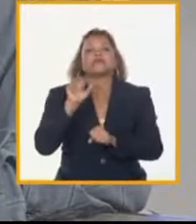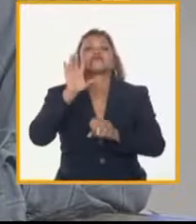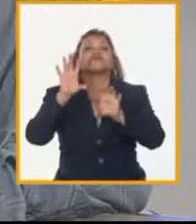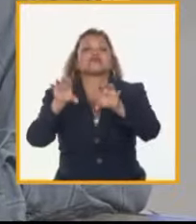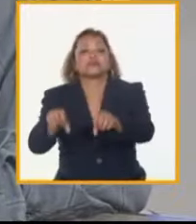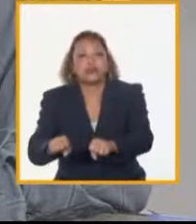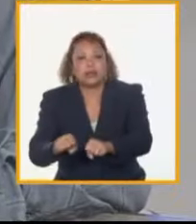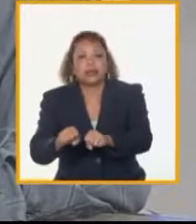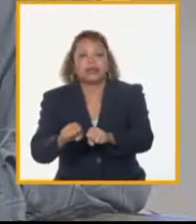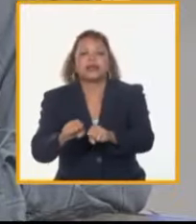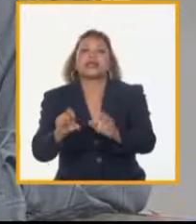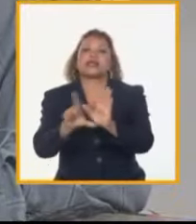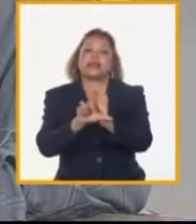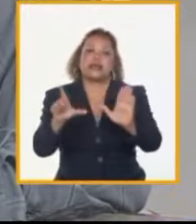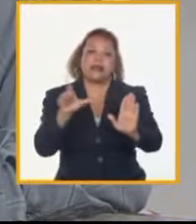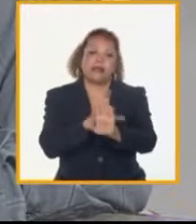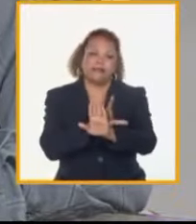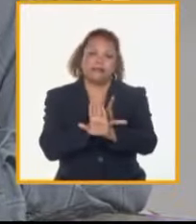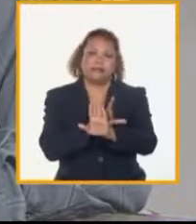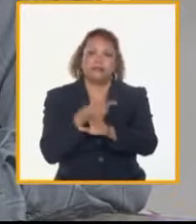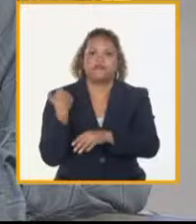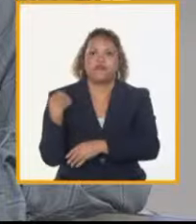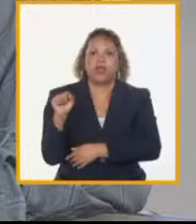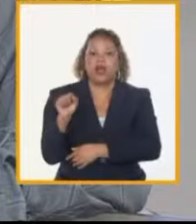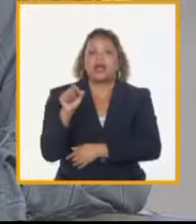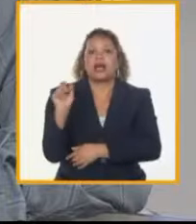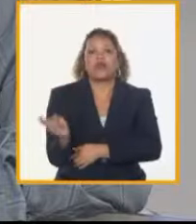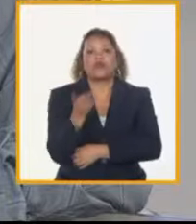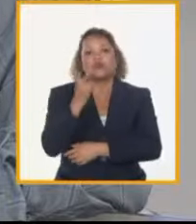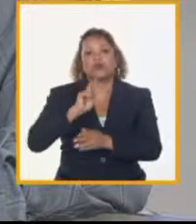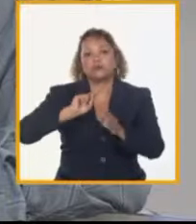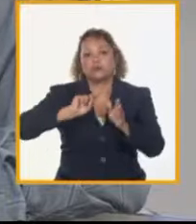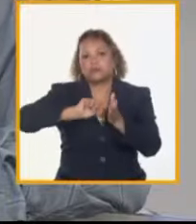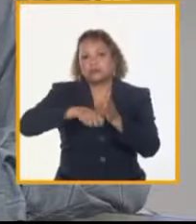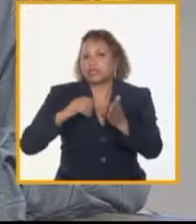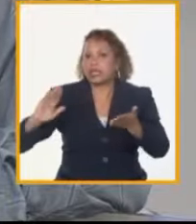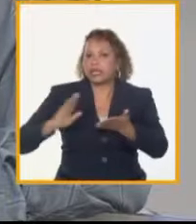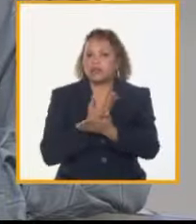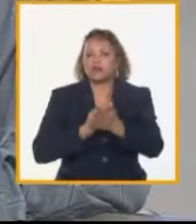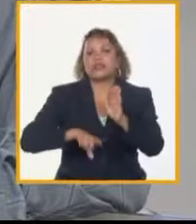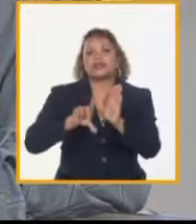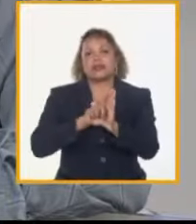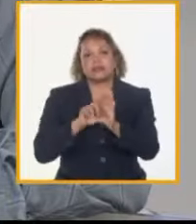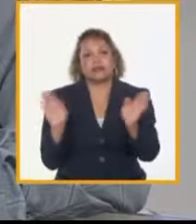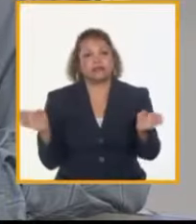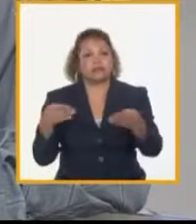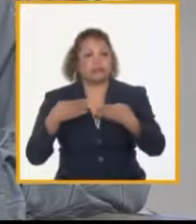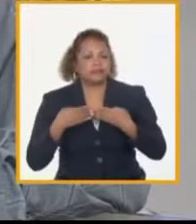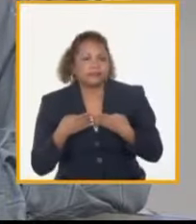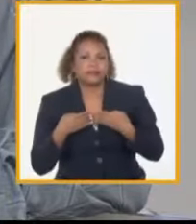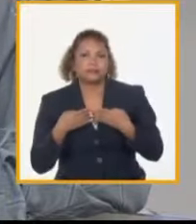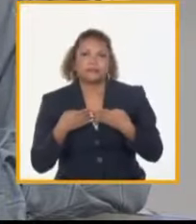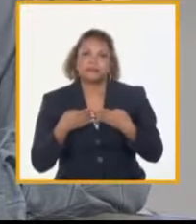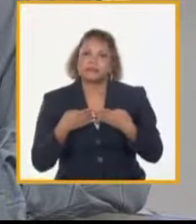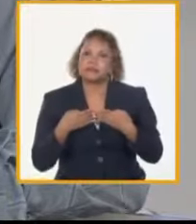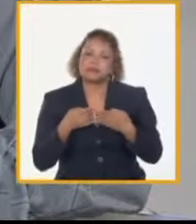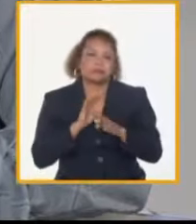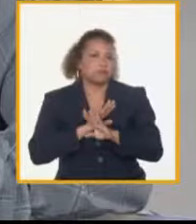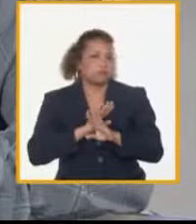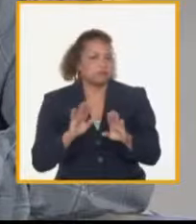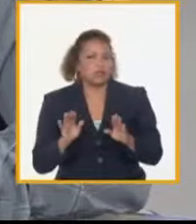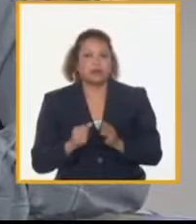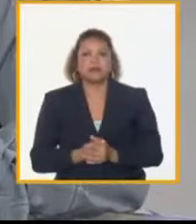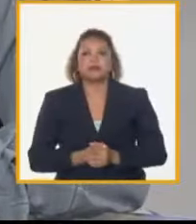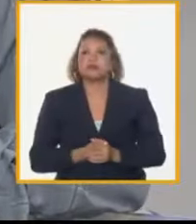incurrido en esta violación. Y a los dos se les cerró la licencia de operación del transporte. Es decir, que con esto no ha habido impunidad. Y